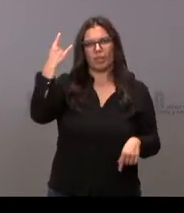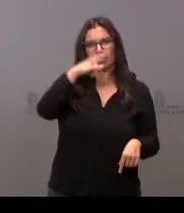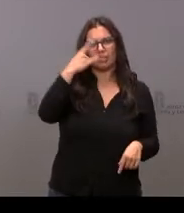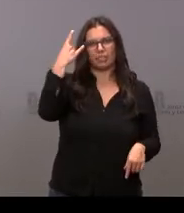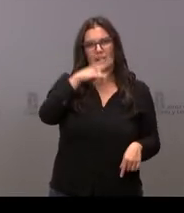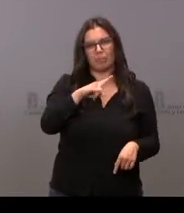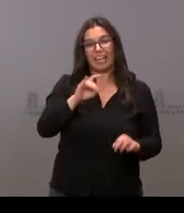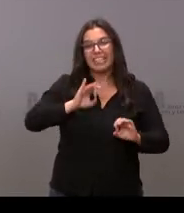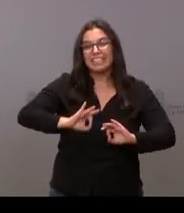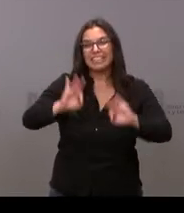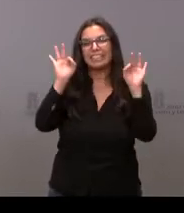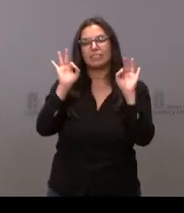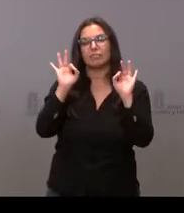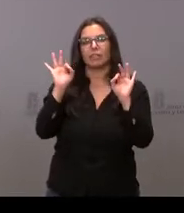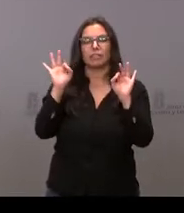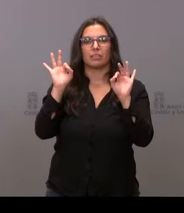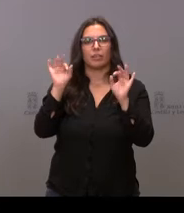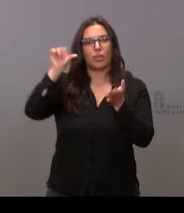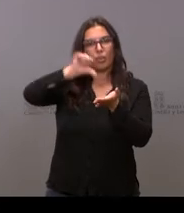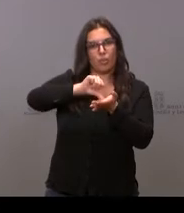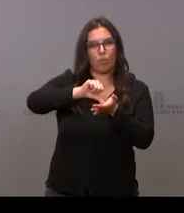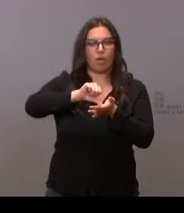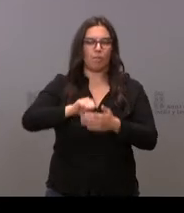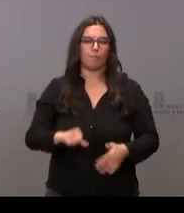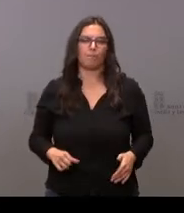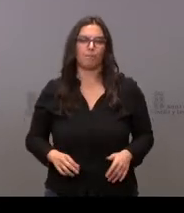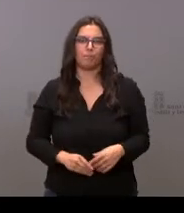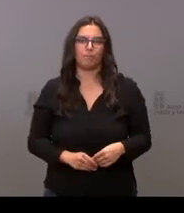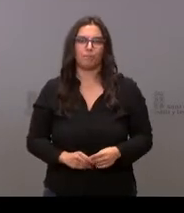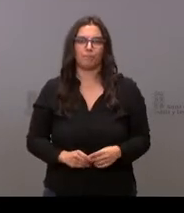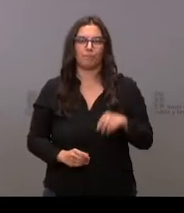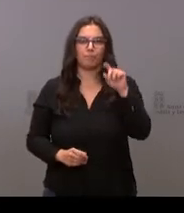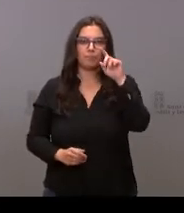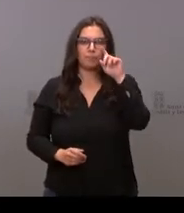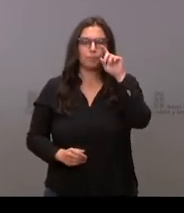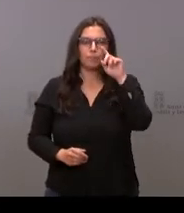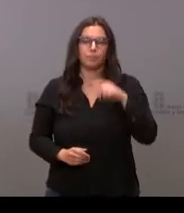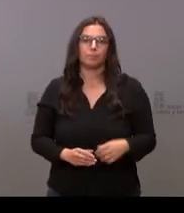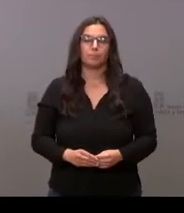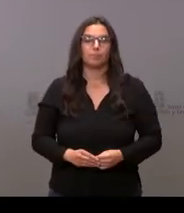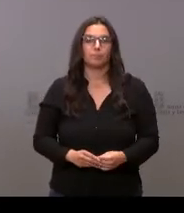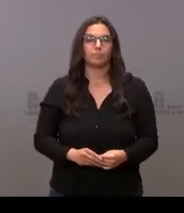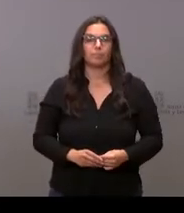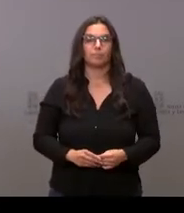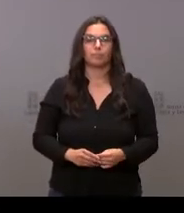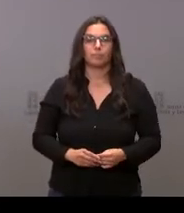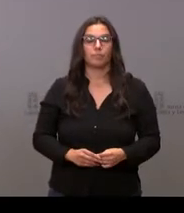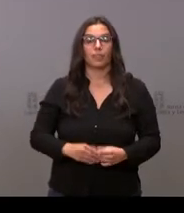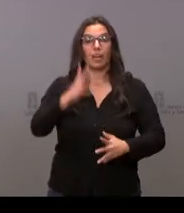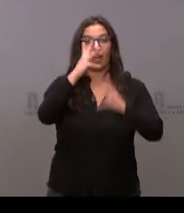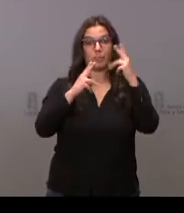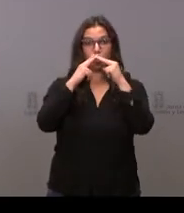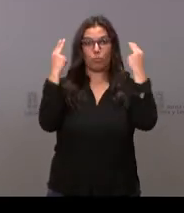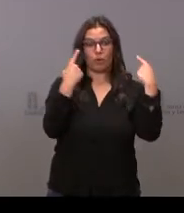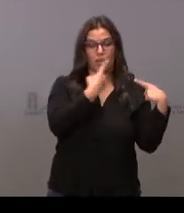y muy especialmente de la ciudad de salamanca el respaldo que hoy expresamos las administraciones